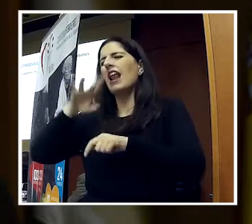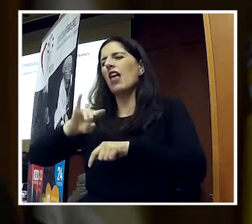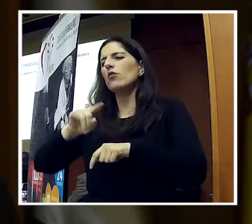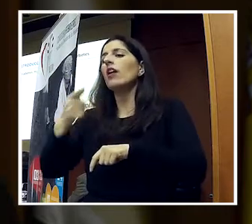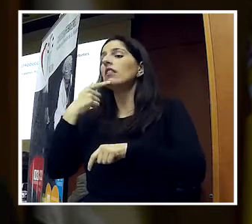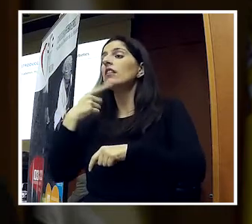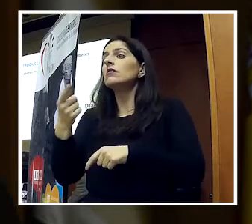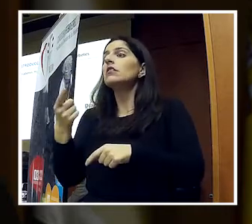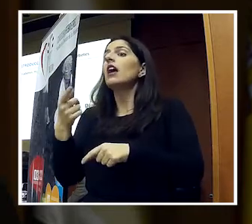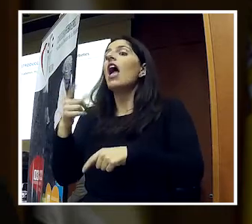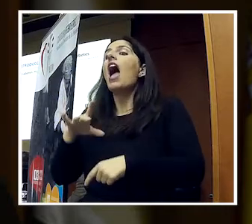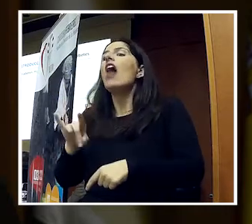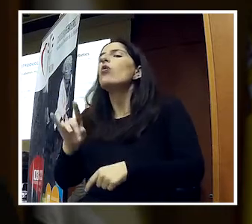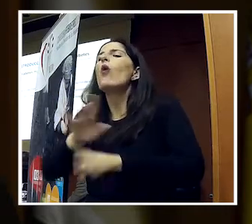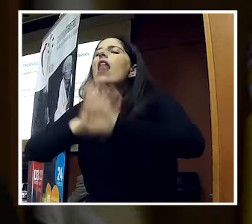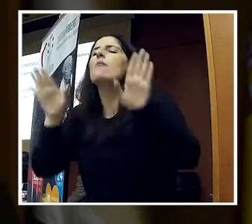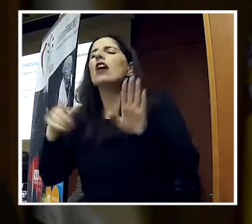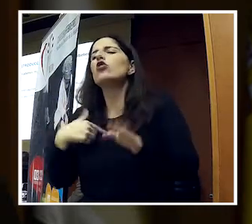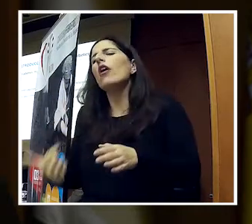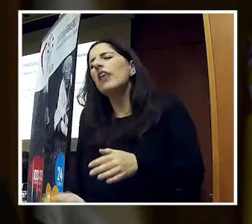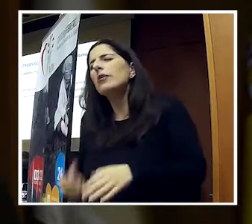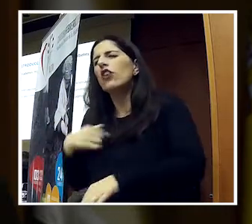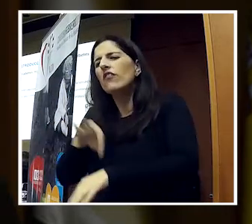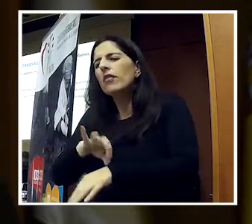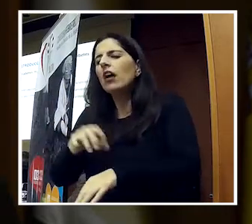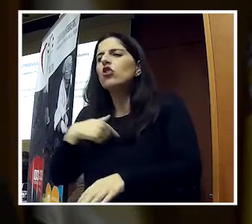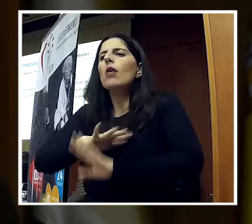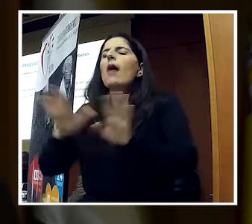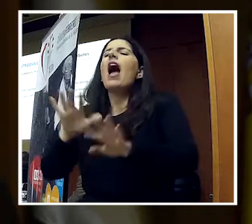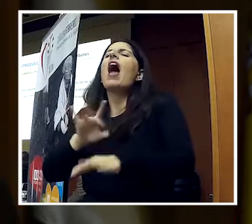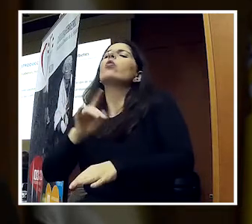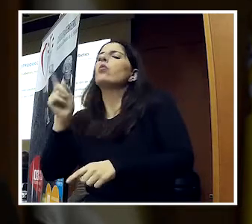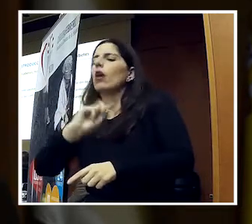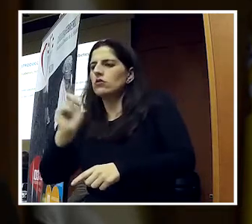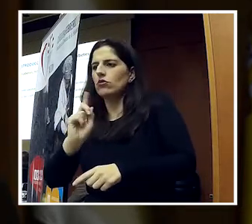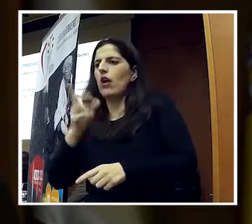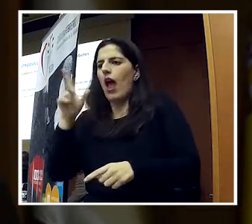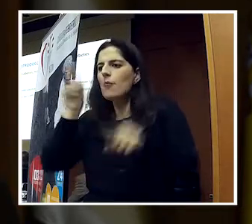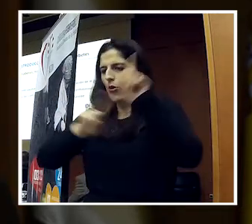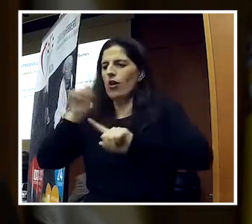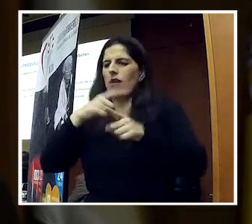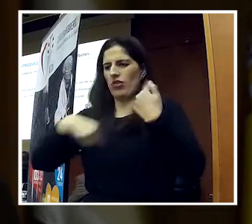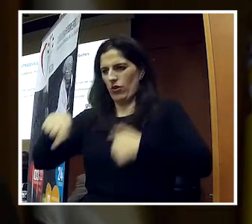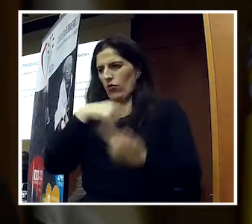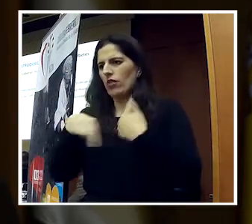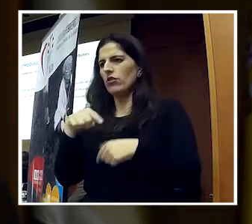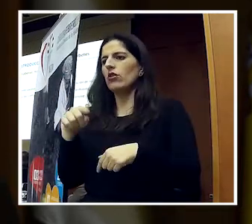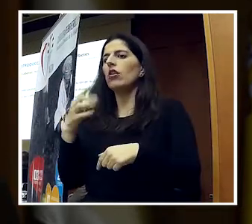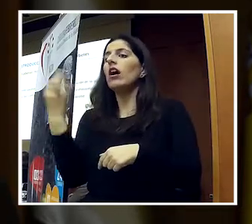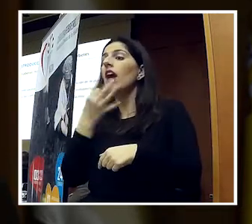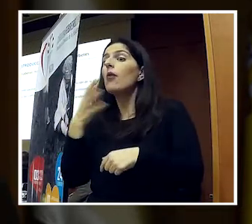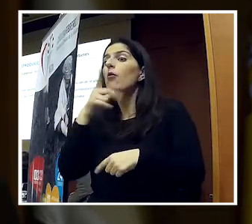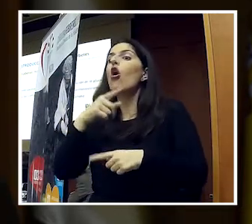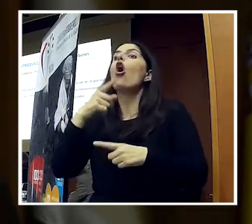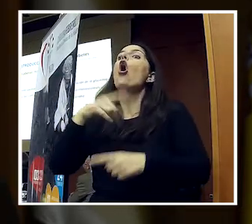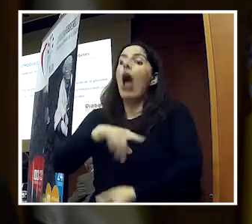muy acertada, que la diabetes no es solo azúcar, ¿no? Es una alteración metabólica, eso es importante reconocerlo, que evidentemente se caracteriza por la presencia de elevación